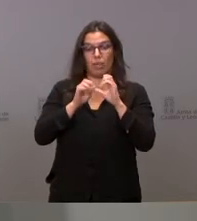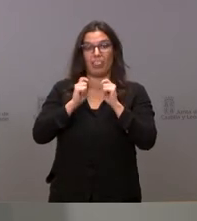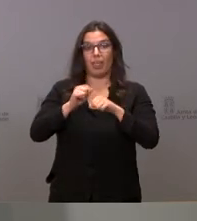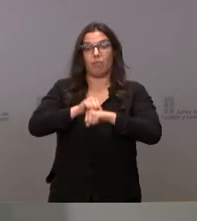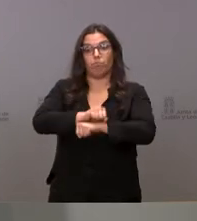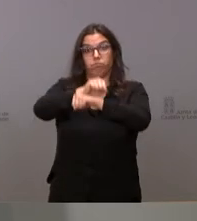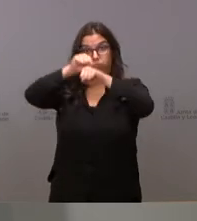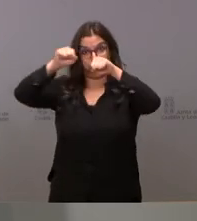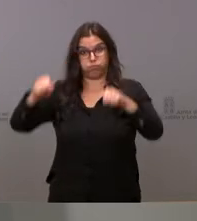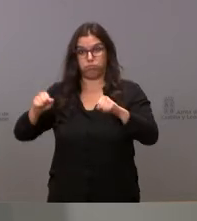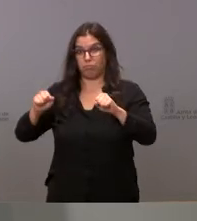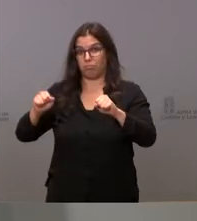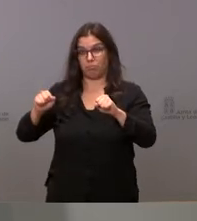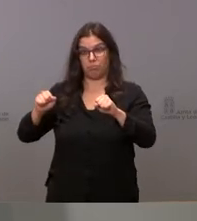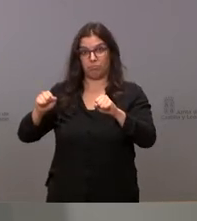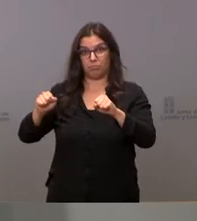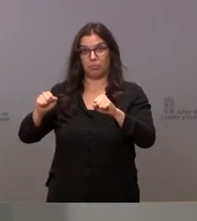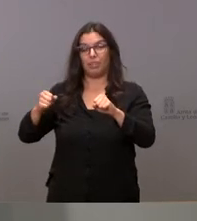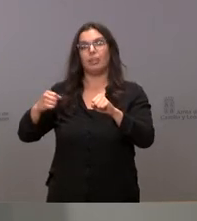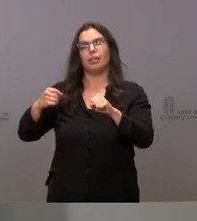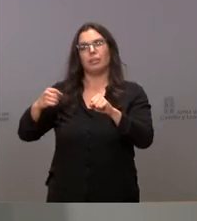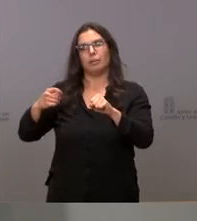duda, la actitud